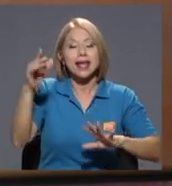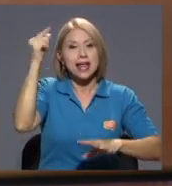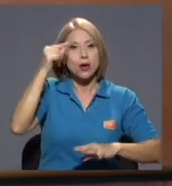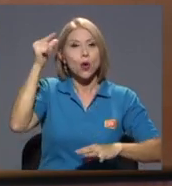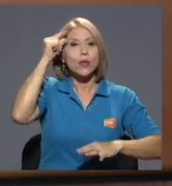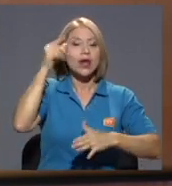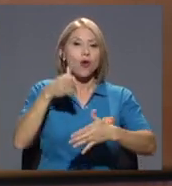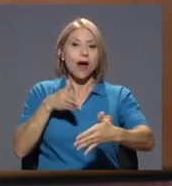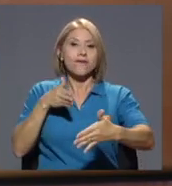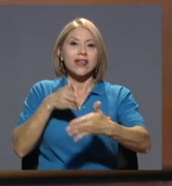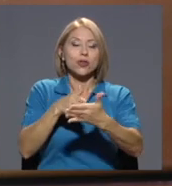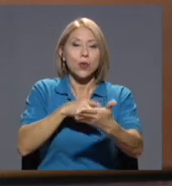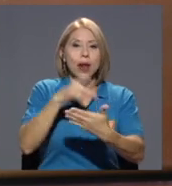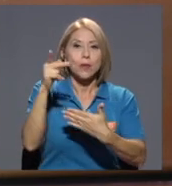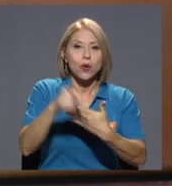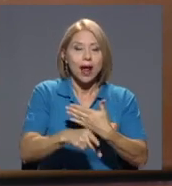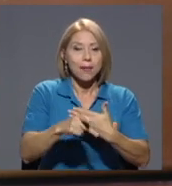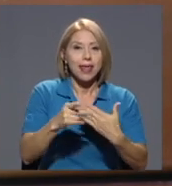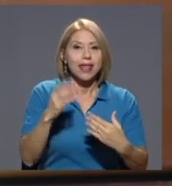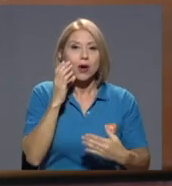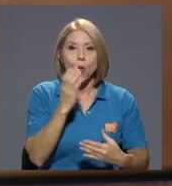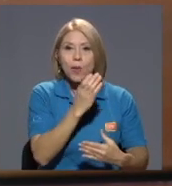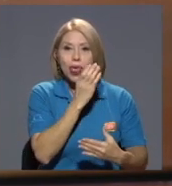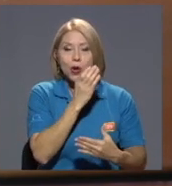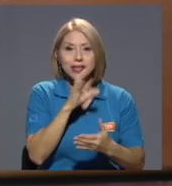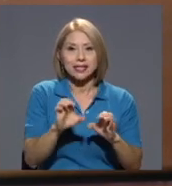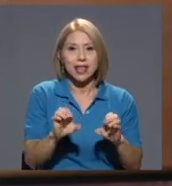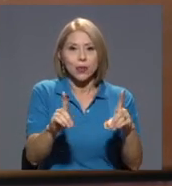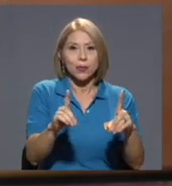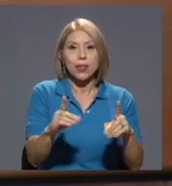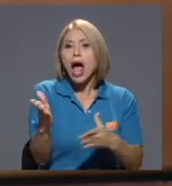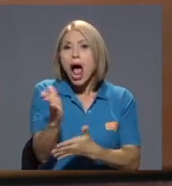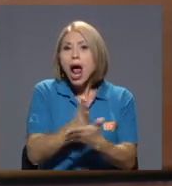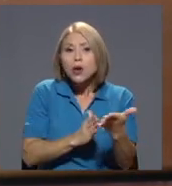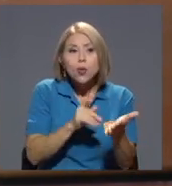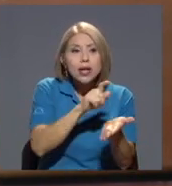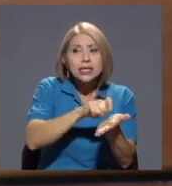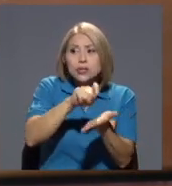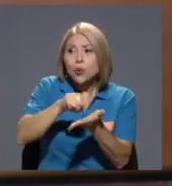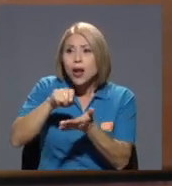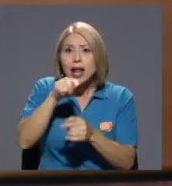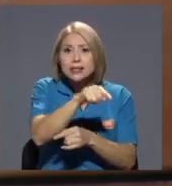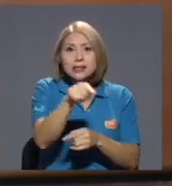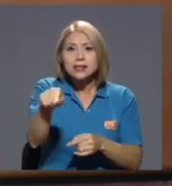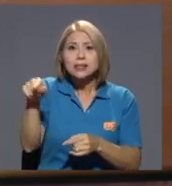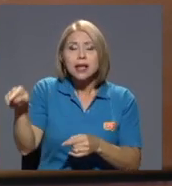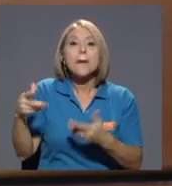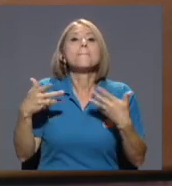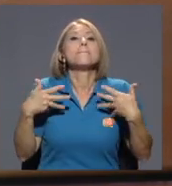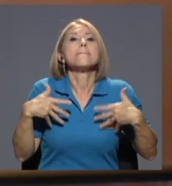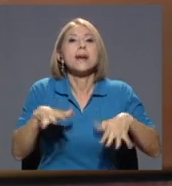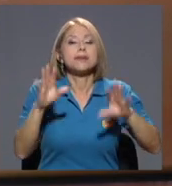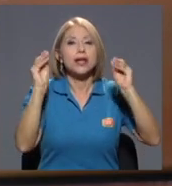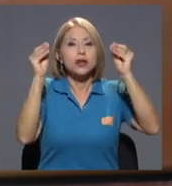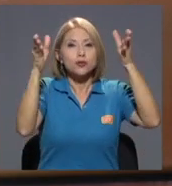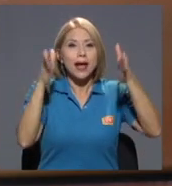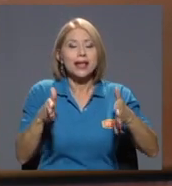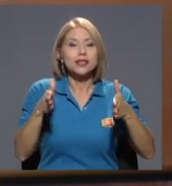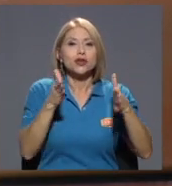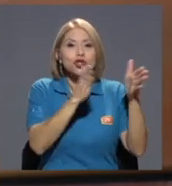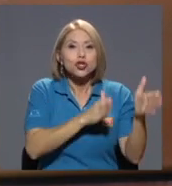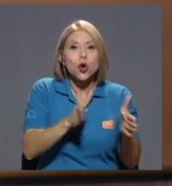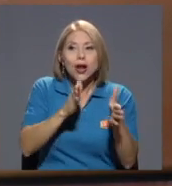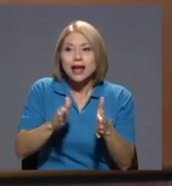de comedores y en algunas escuelitas incluso de varios organizaron para suplir un poco